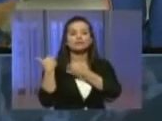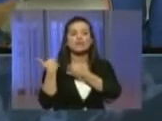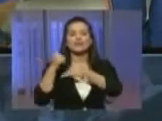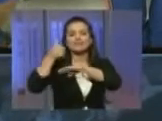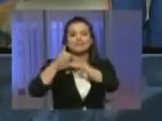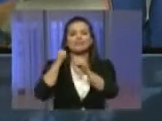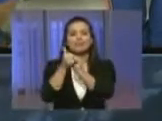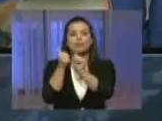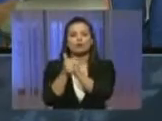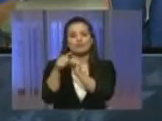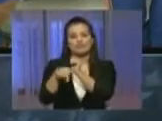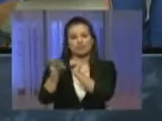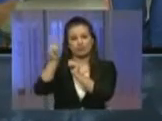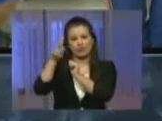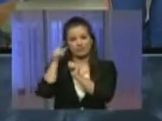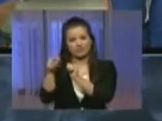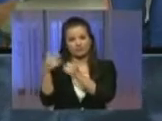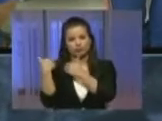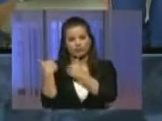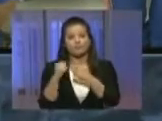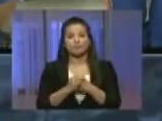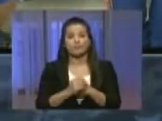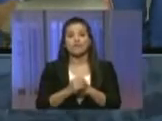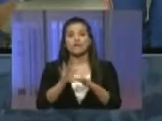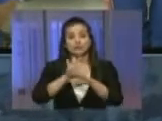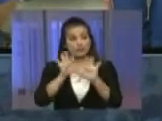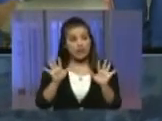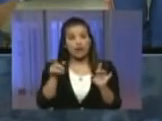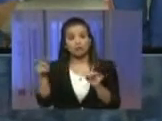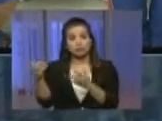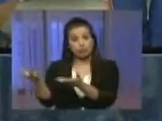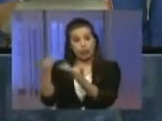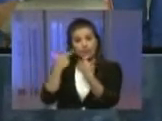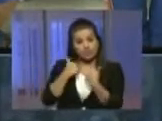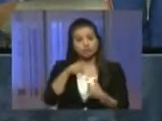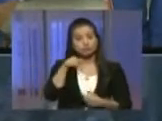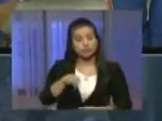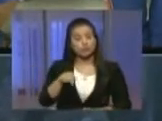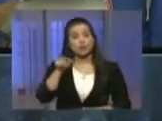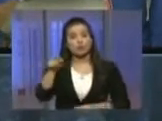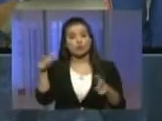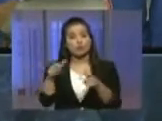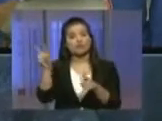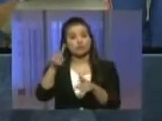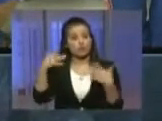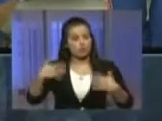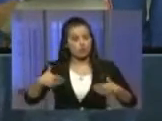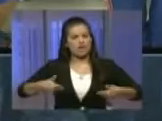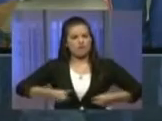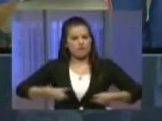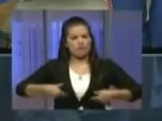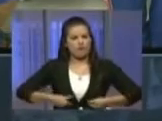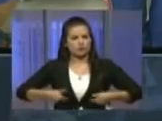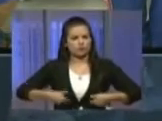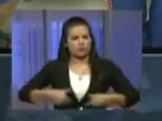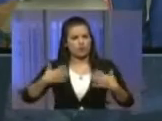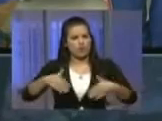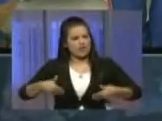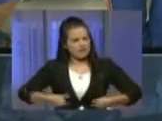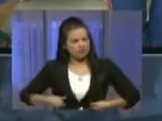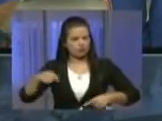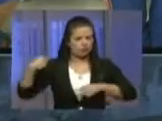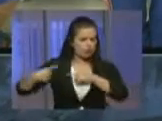Maldonado y así se ha expresado todo el esfuerzo que está haciendo nuestra delegación olímpica día tras